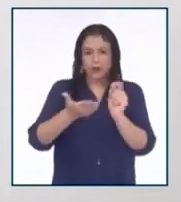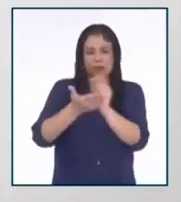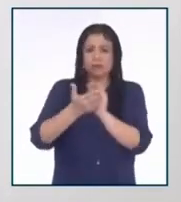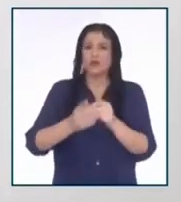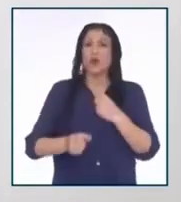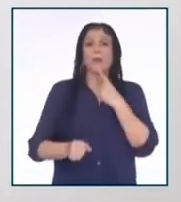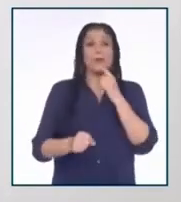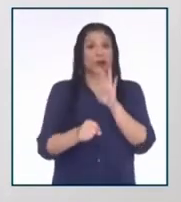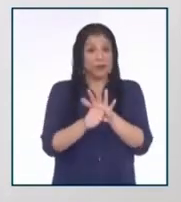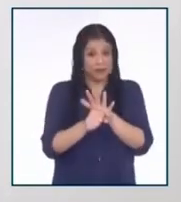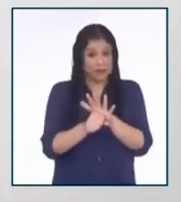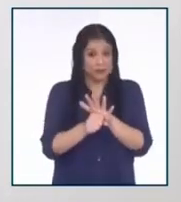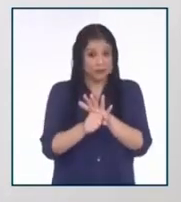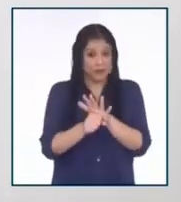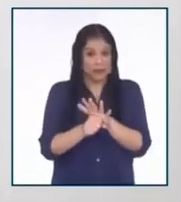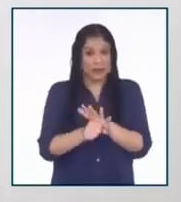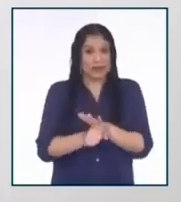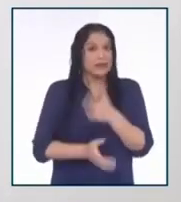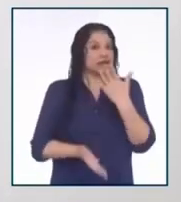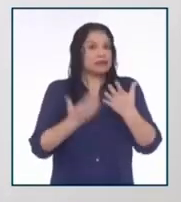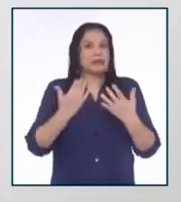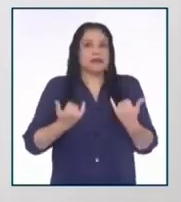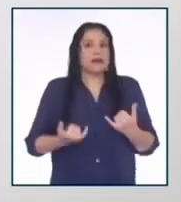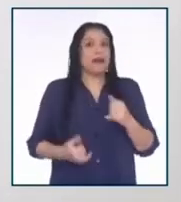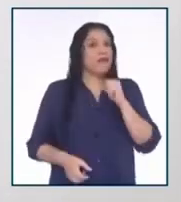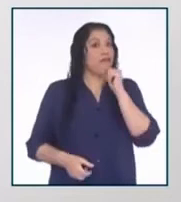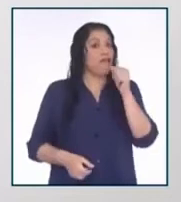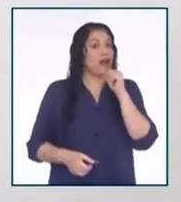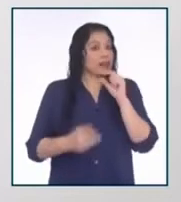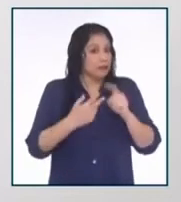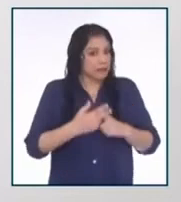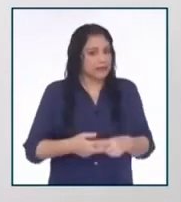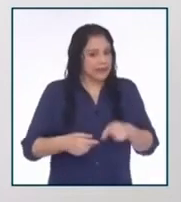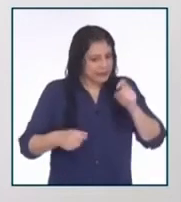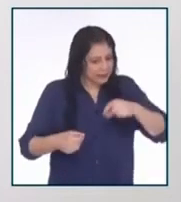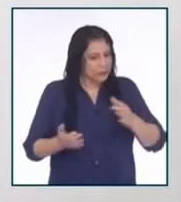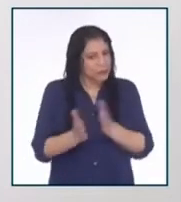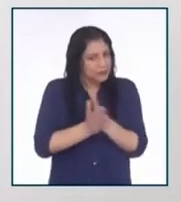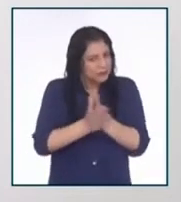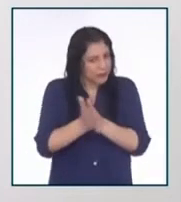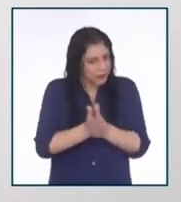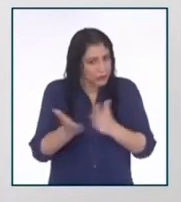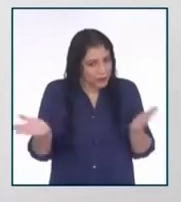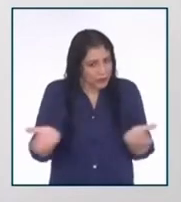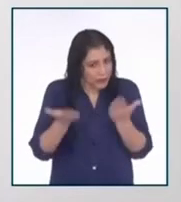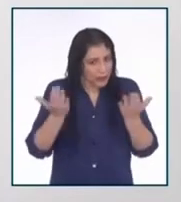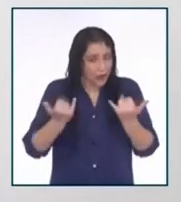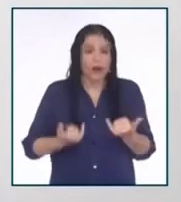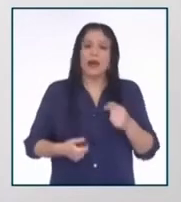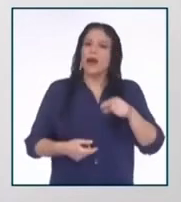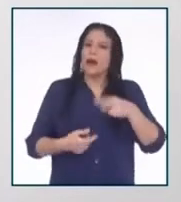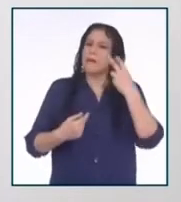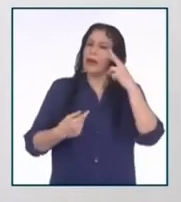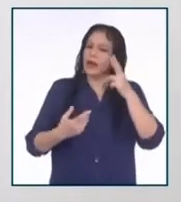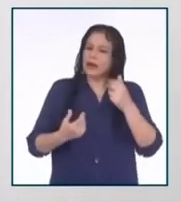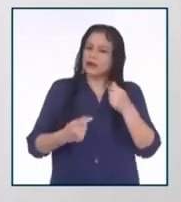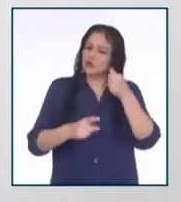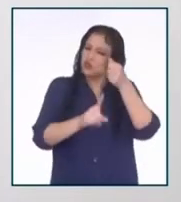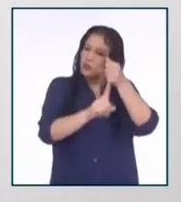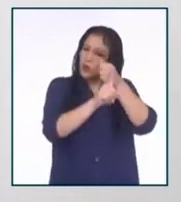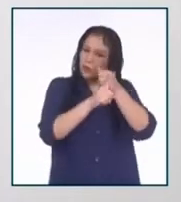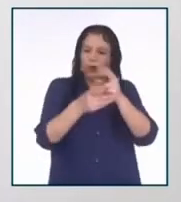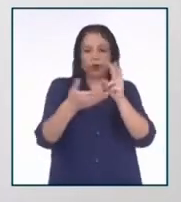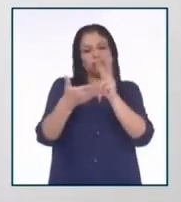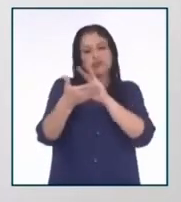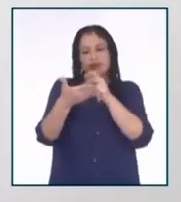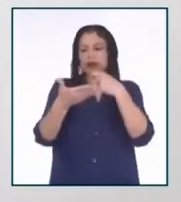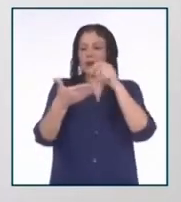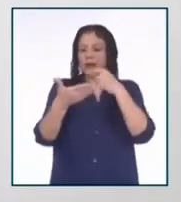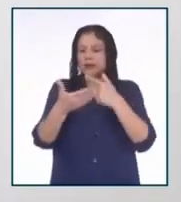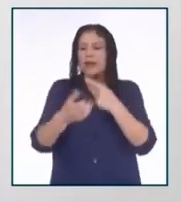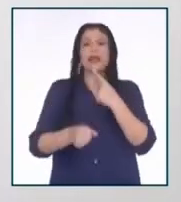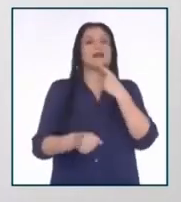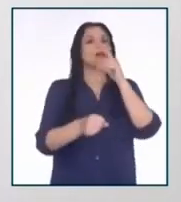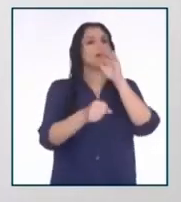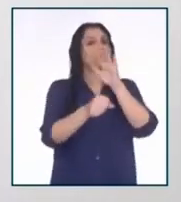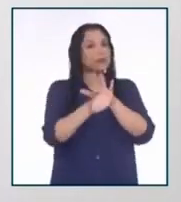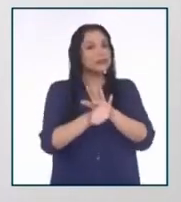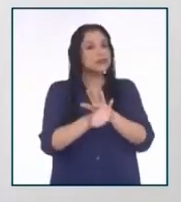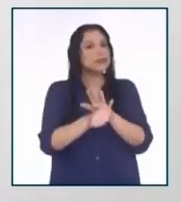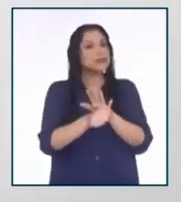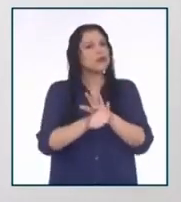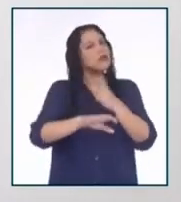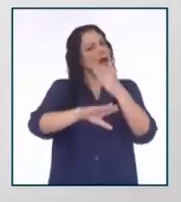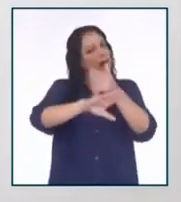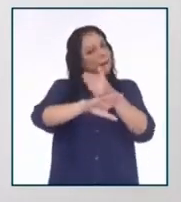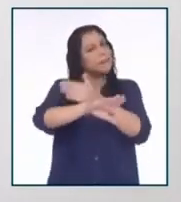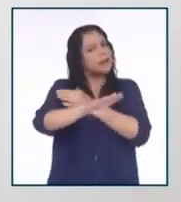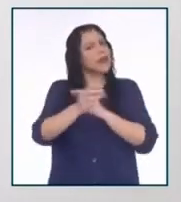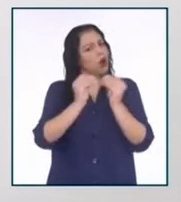compromisos? Si no han empezado, es hora de hacerlo. Ya verán que revisar sus textos y comprometerse a